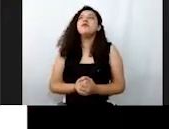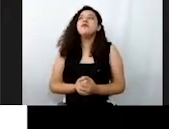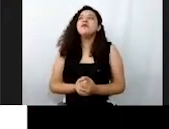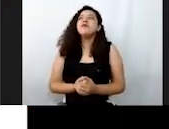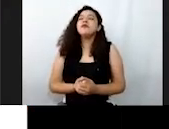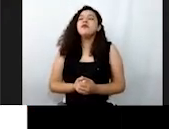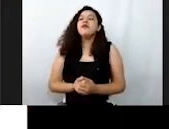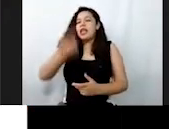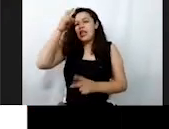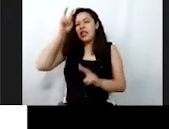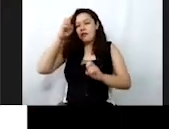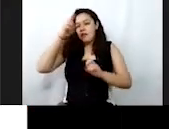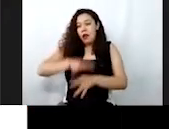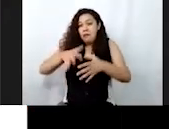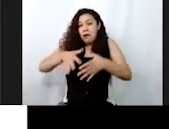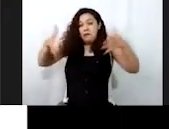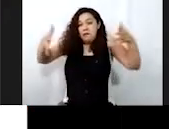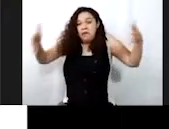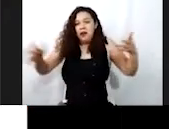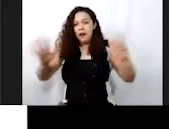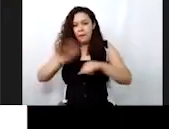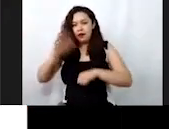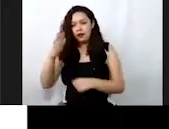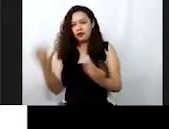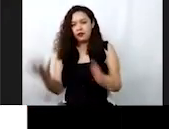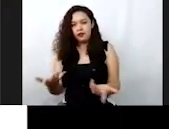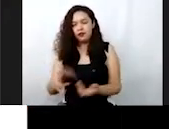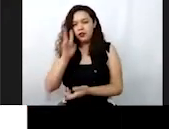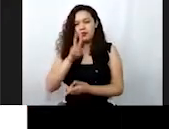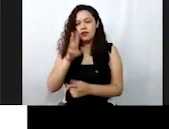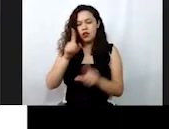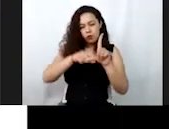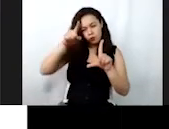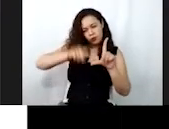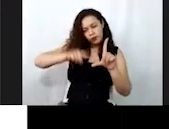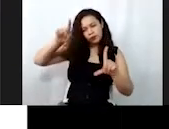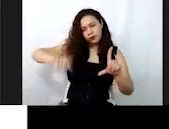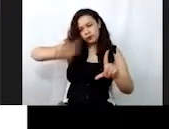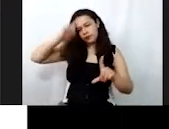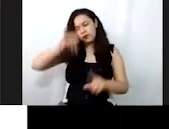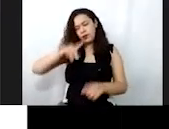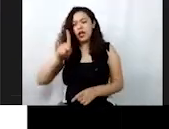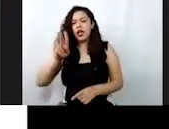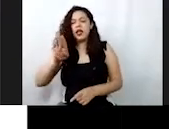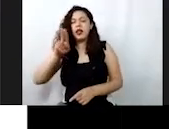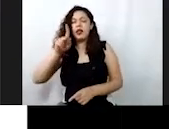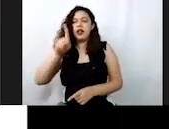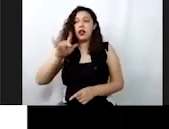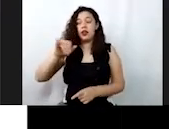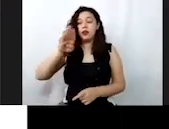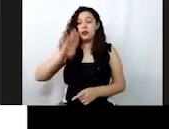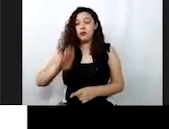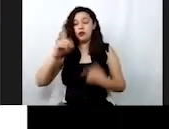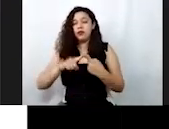crecer y crecer y crecer, incluso si vemos las estadísticas del Producto Interno Bruto, lo que implica el